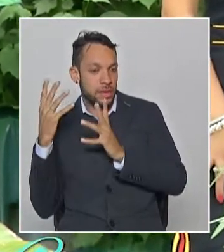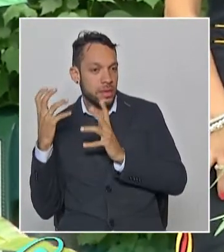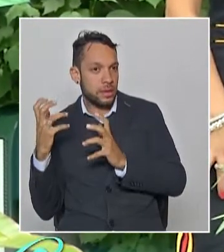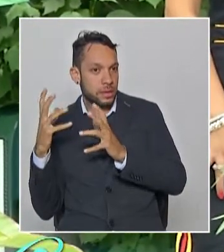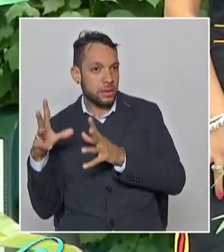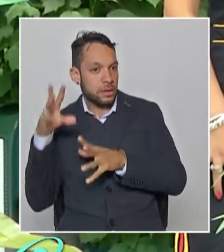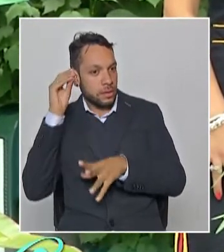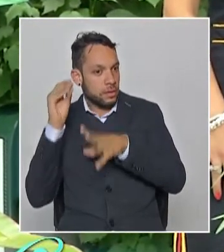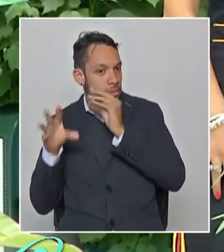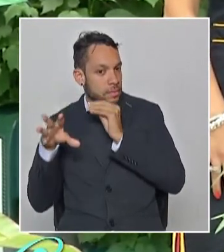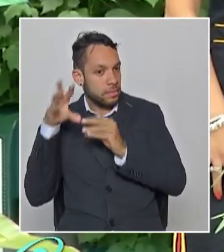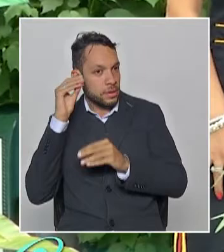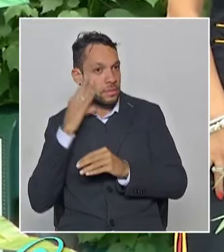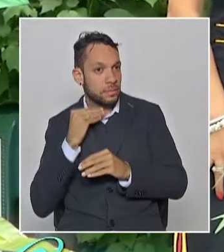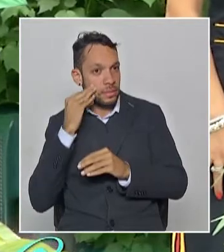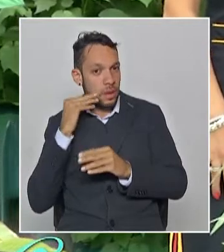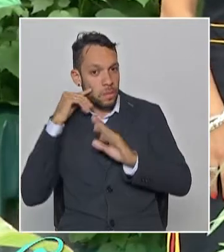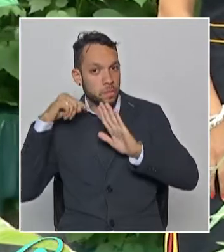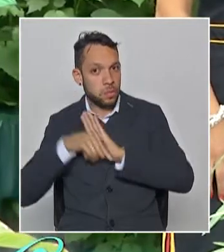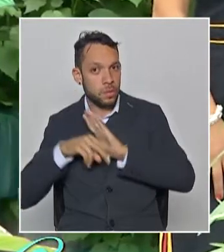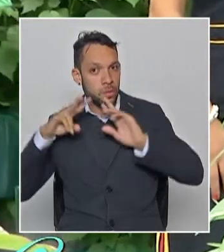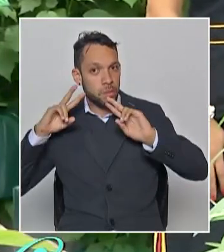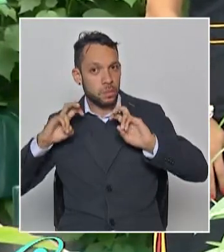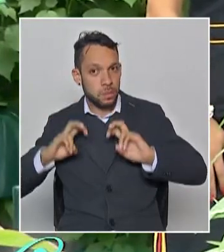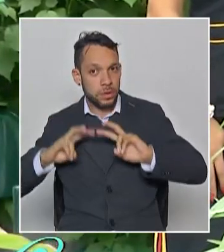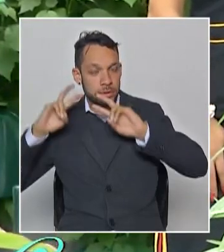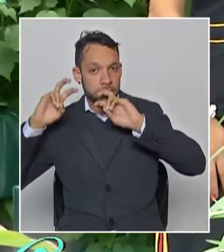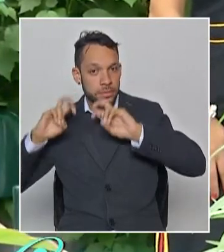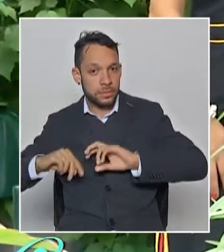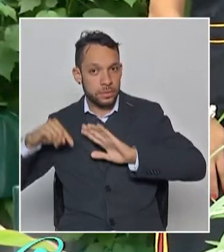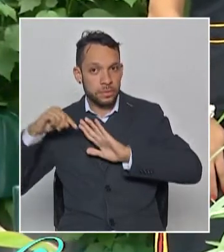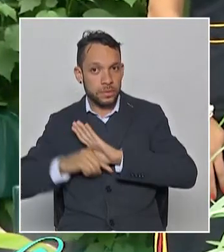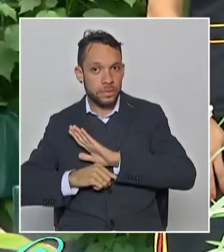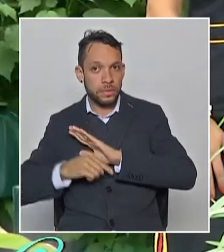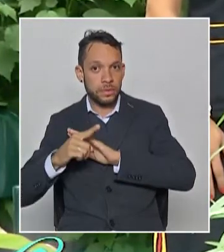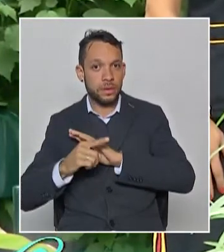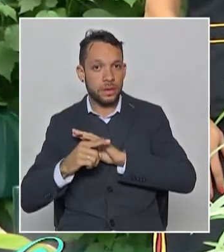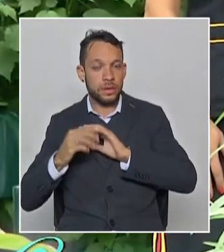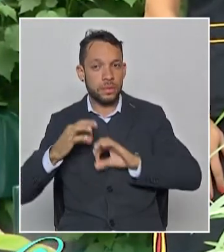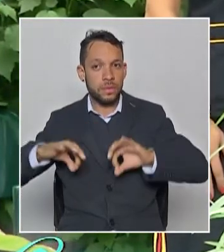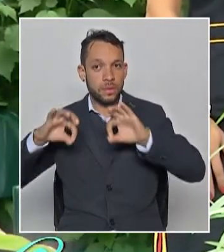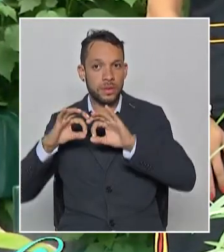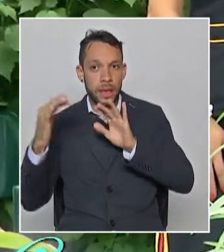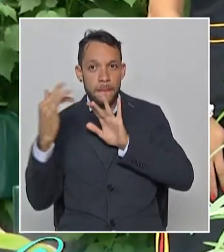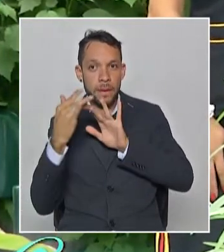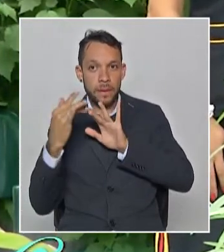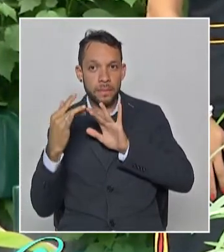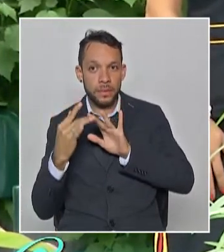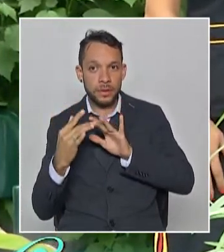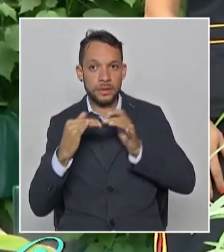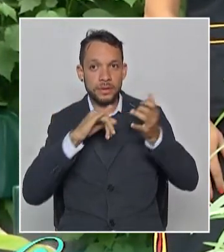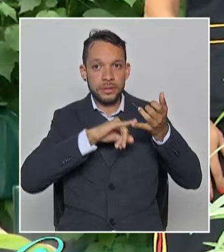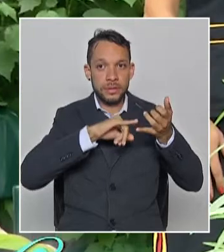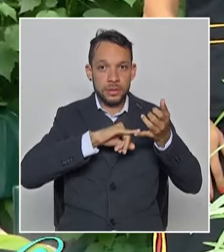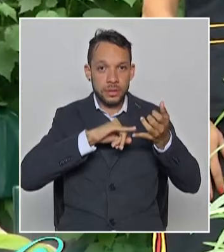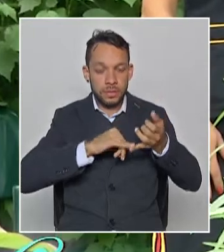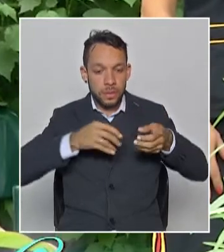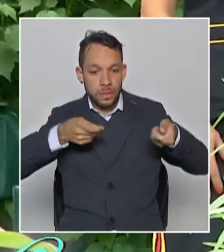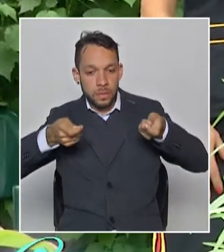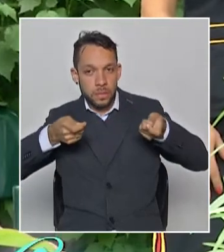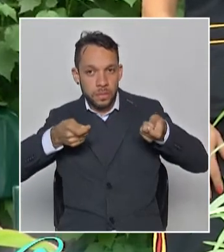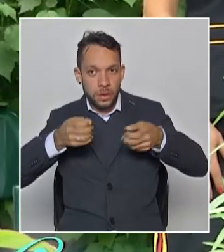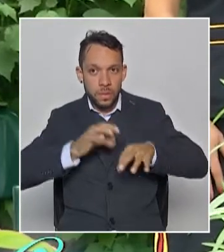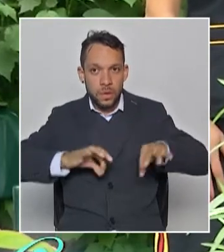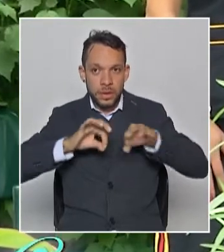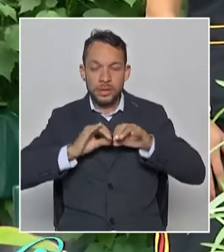ustedes investiguen, conozcan, así como les decía, busquen en YouTube apiterapia en el manejo del SIDA, apiterapia en el manejo del